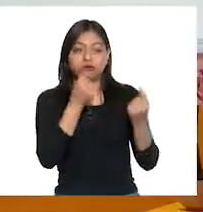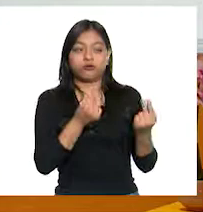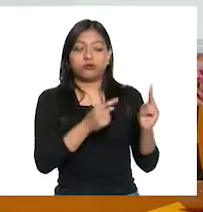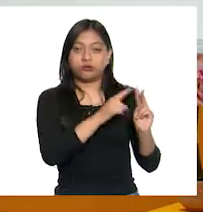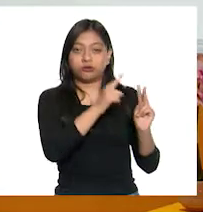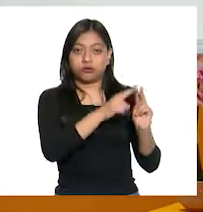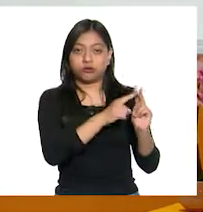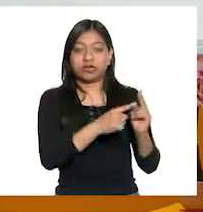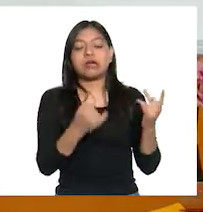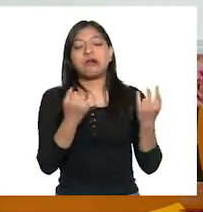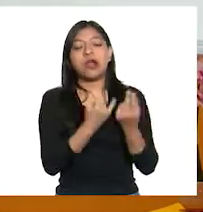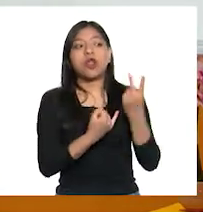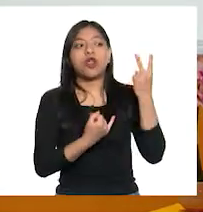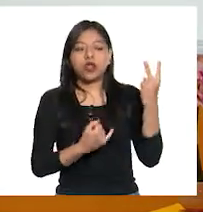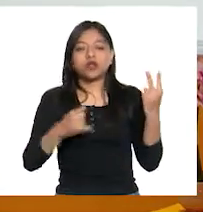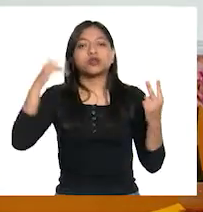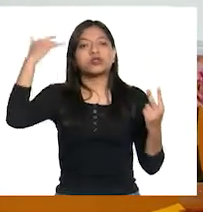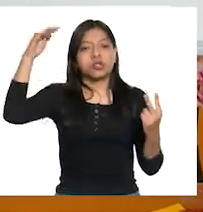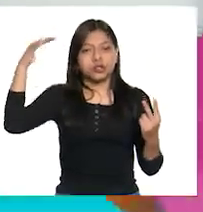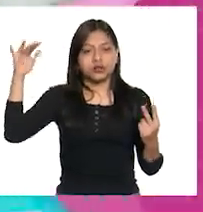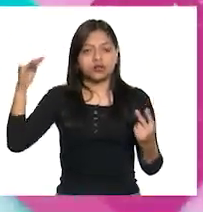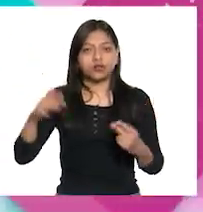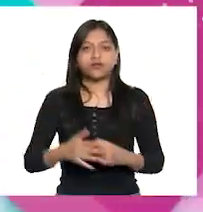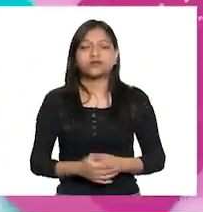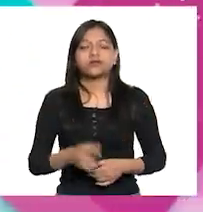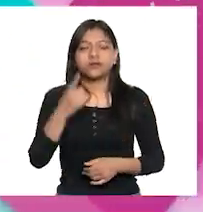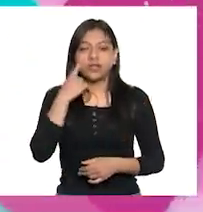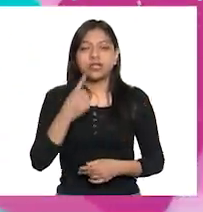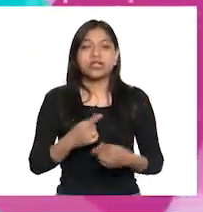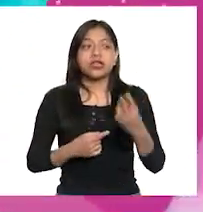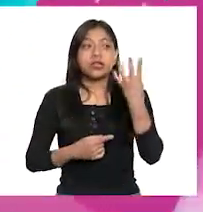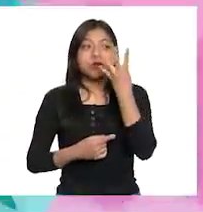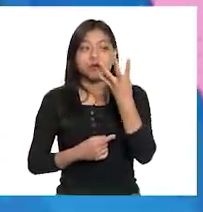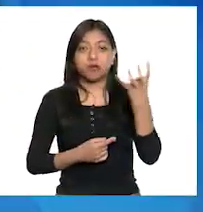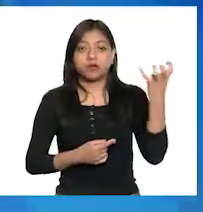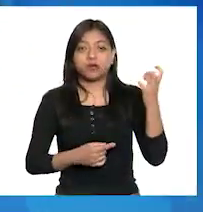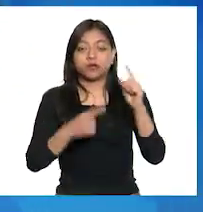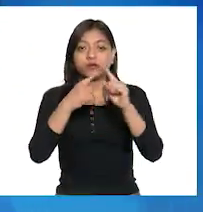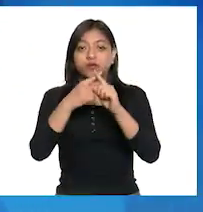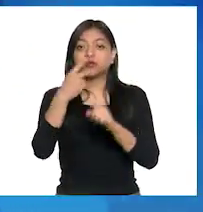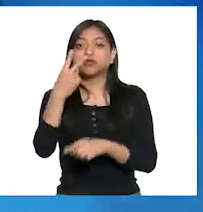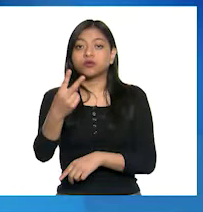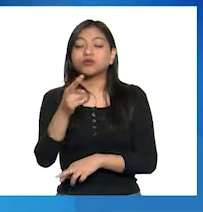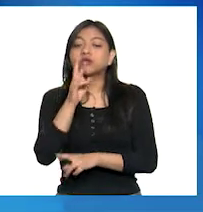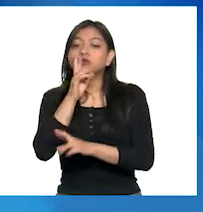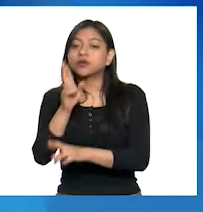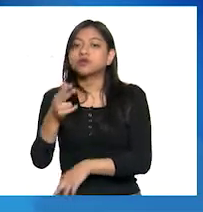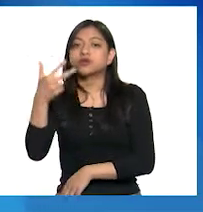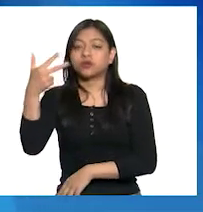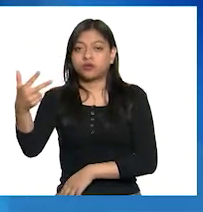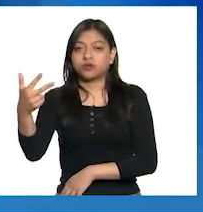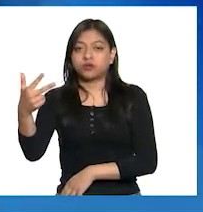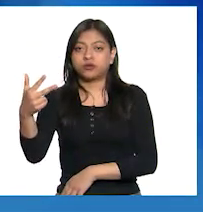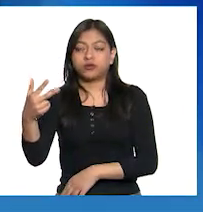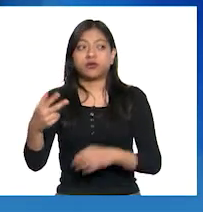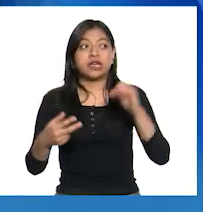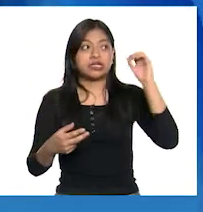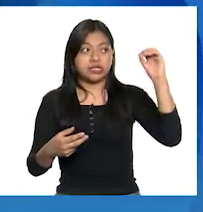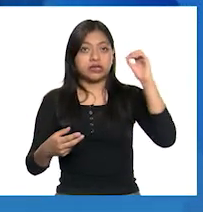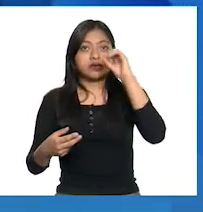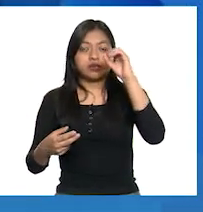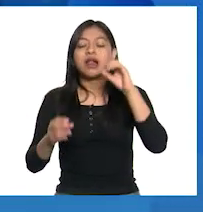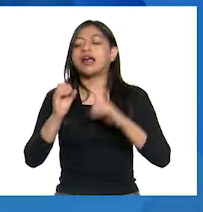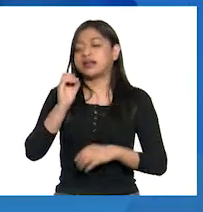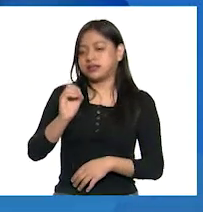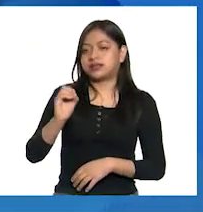es. 400 por 2, ¿cuánto es? 4 por 2, igual a 8. Uh-huh. Y agrego los